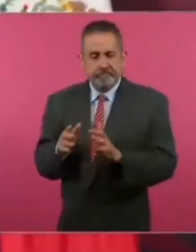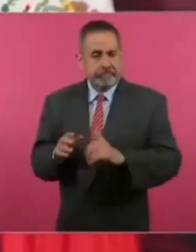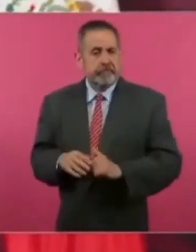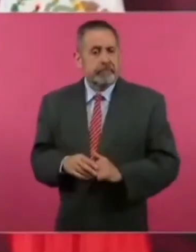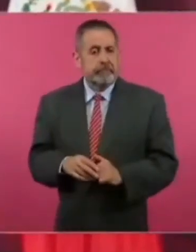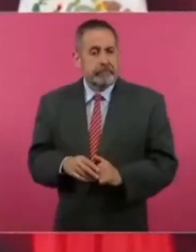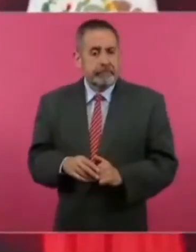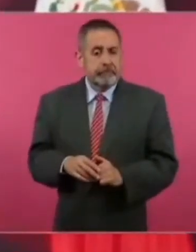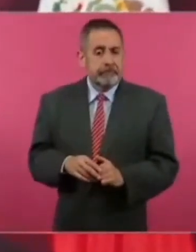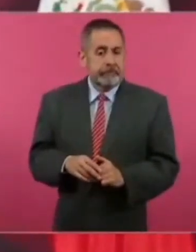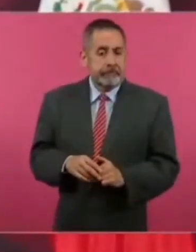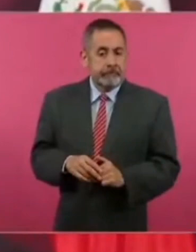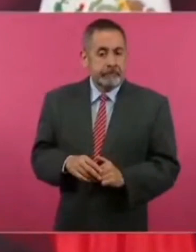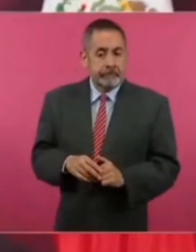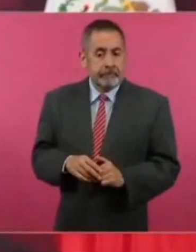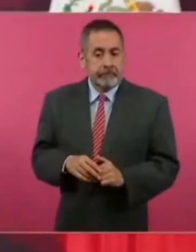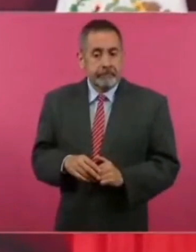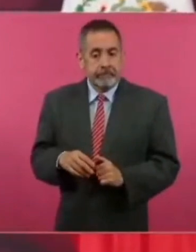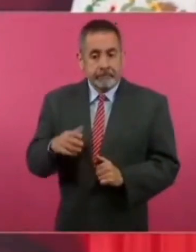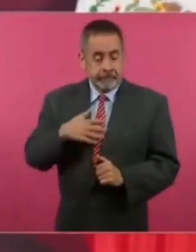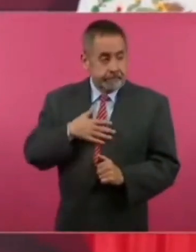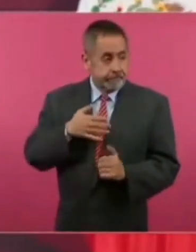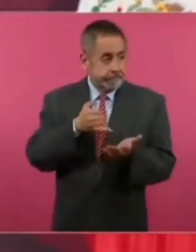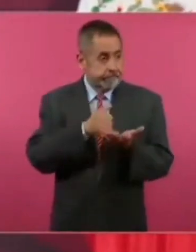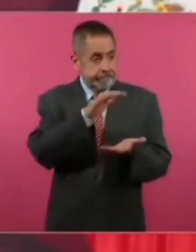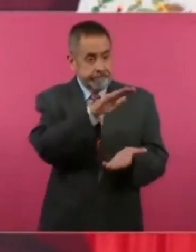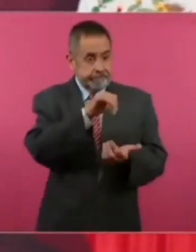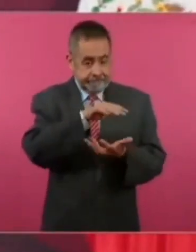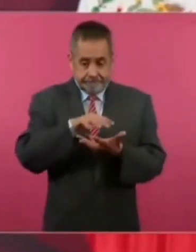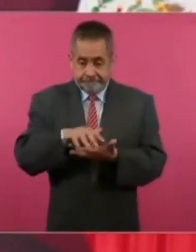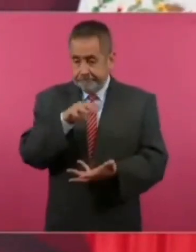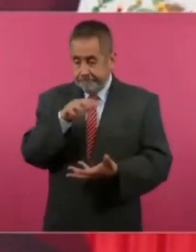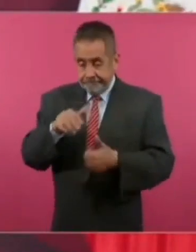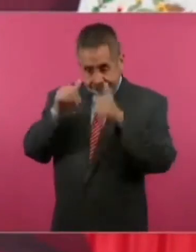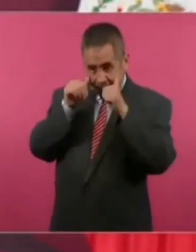todo lo que teníamos